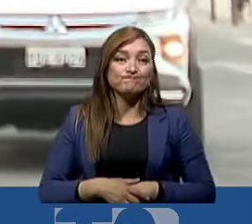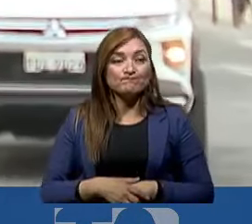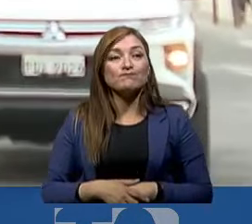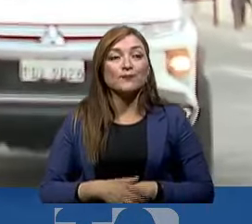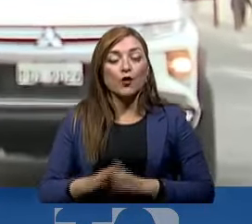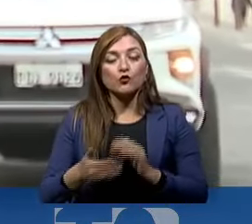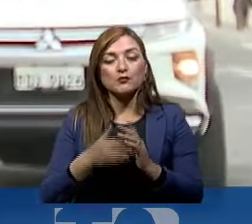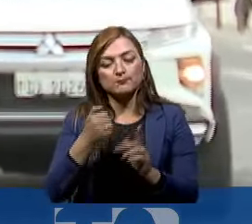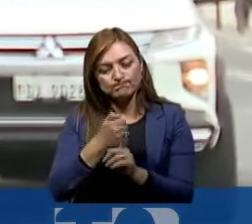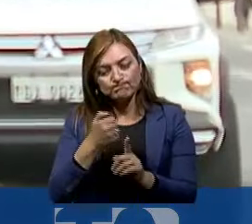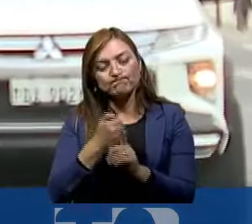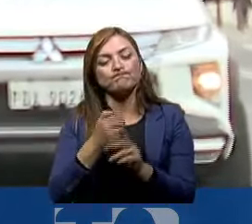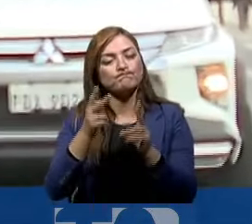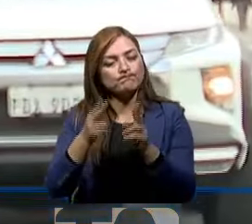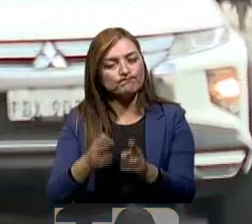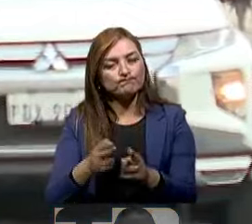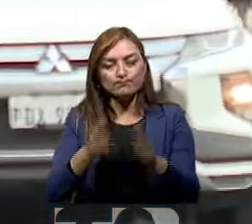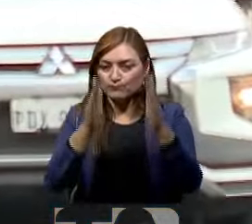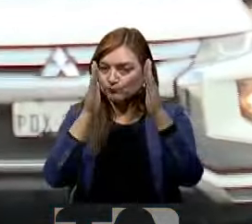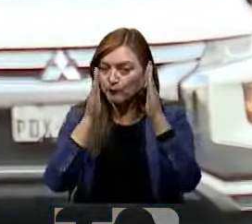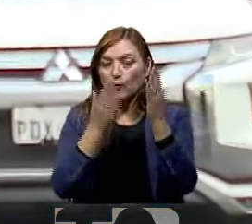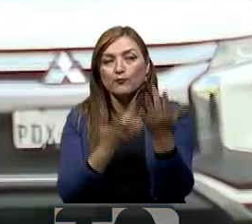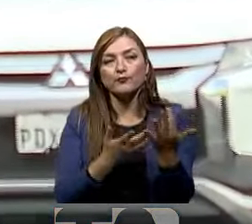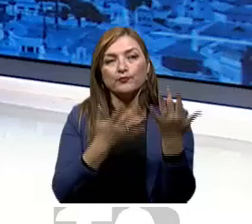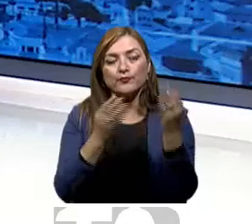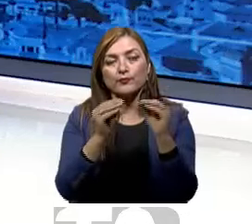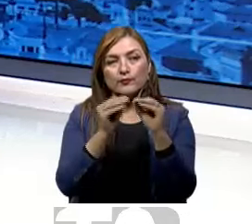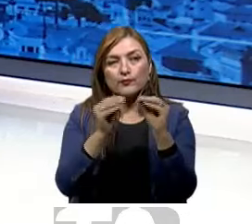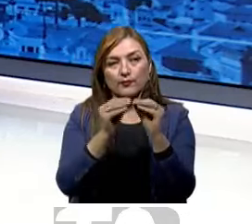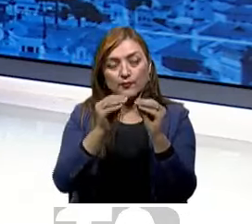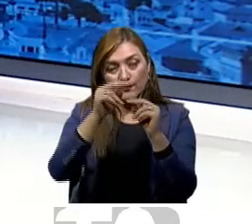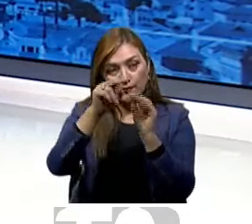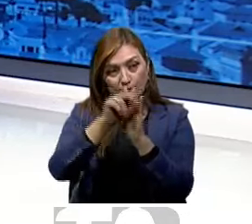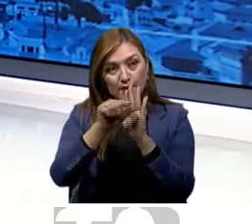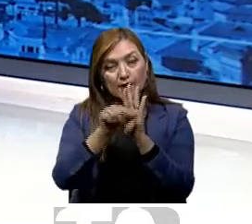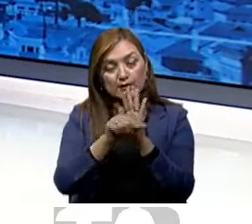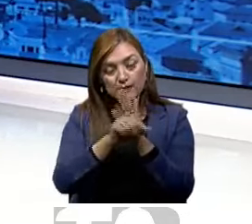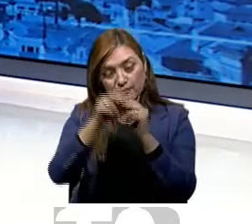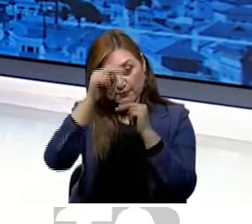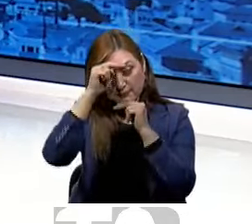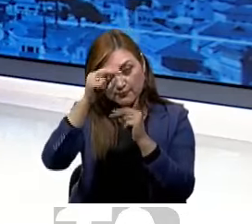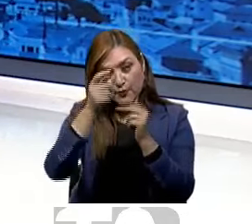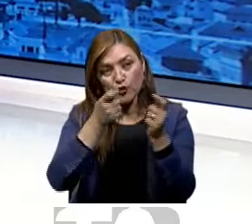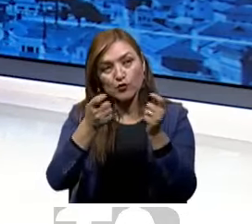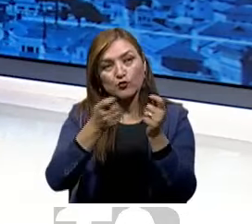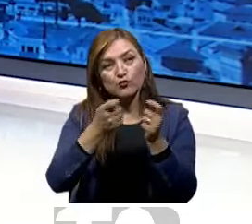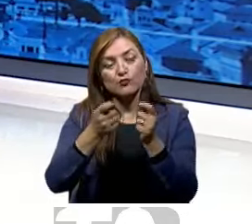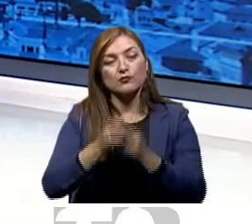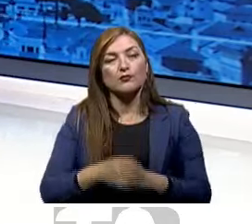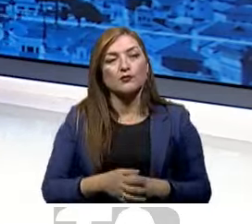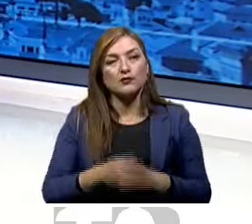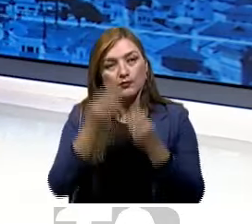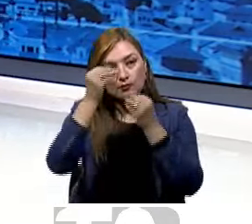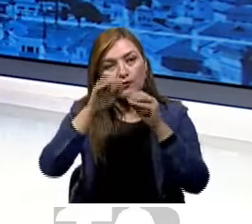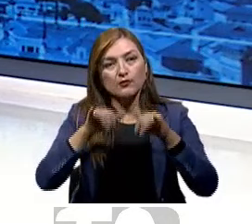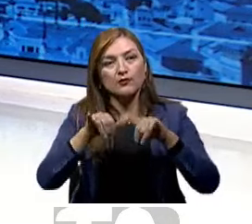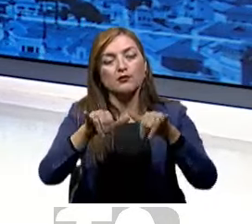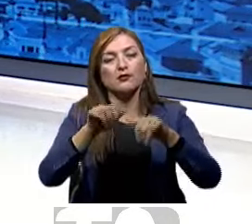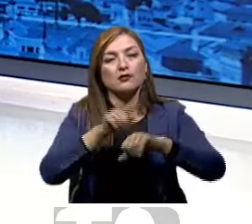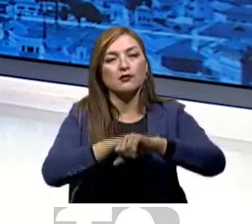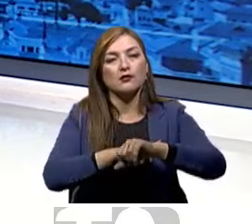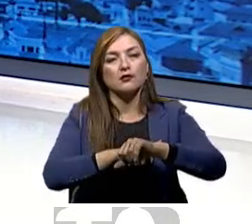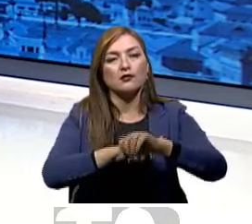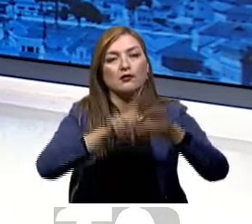les toca combatir. Nosotros estaremos atentos para contarles más información de estos operativos que se desarrollan en la ciudad. Con esta información, siendo